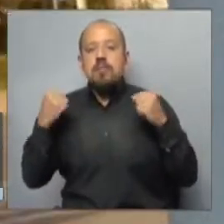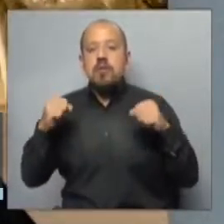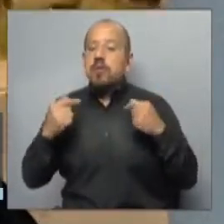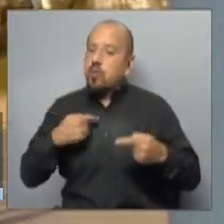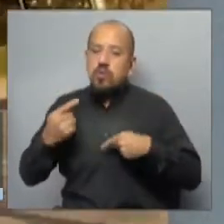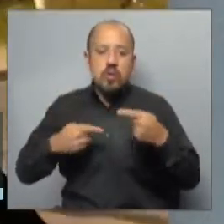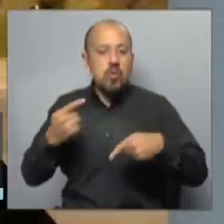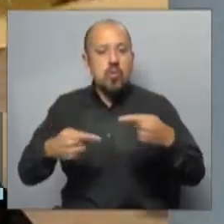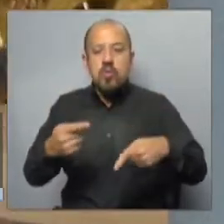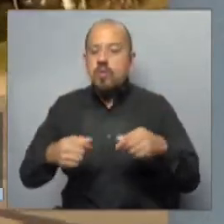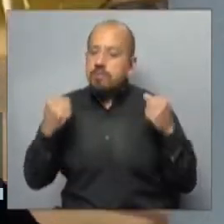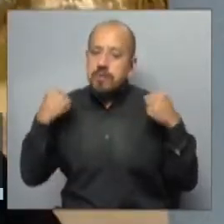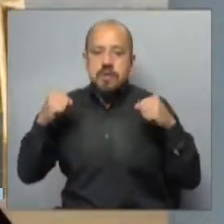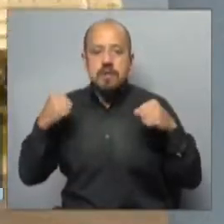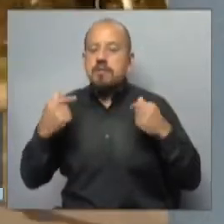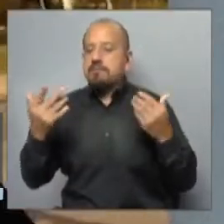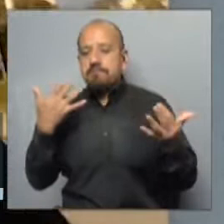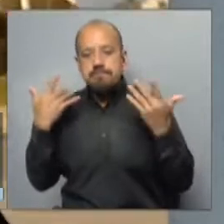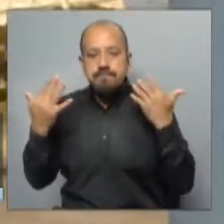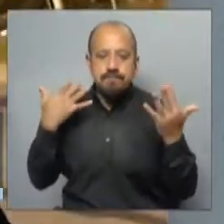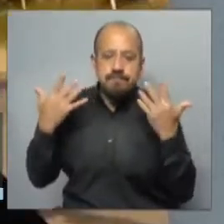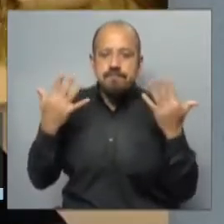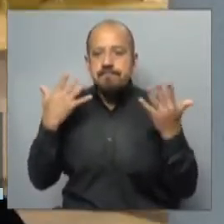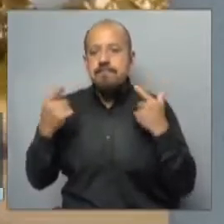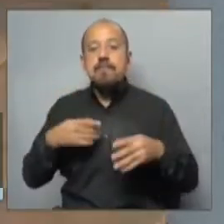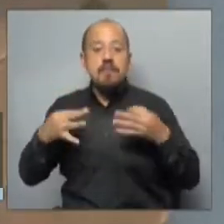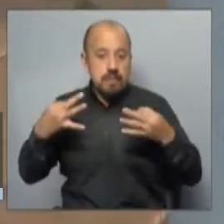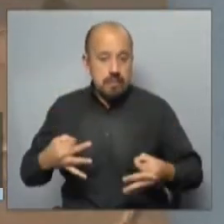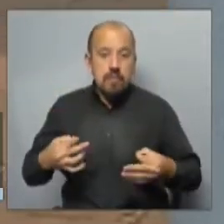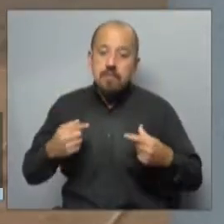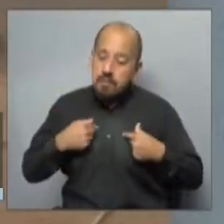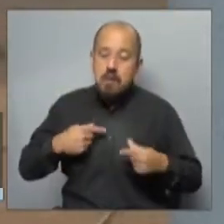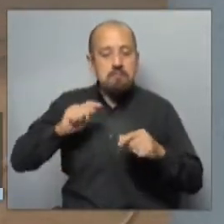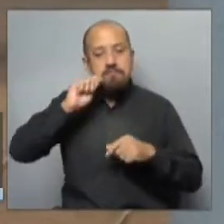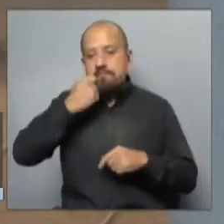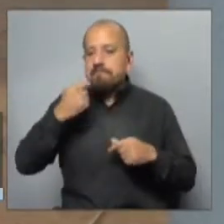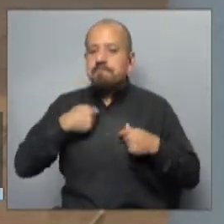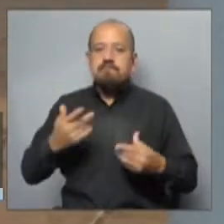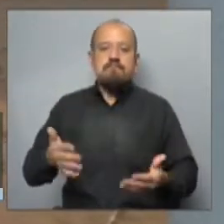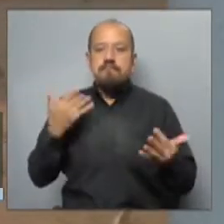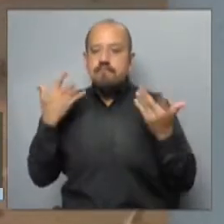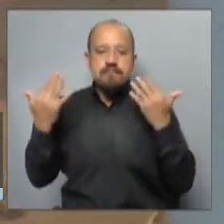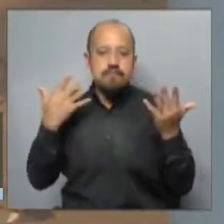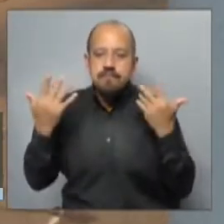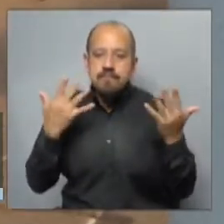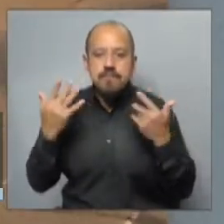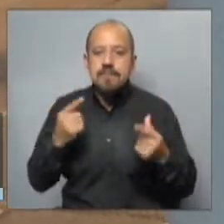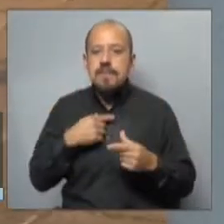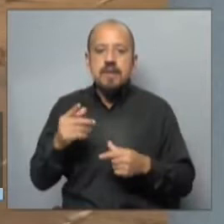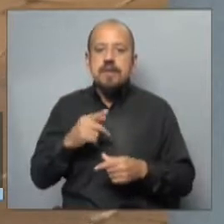entrenando corriendo y la verdad que a mí me encanta correr y todas las